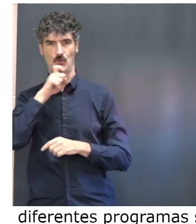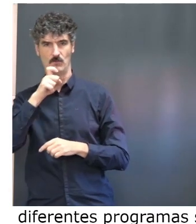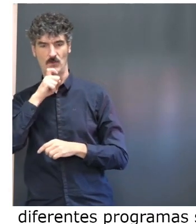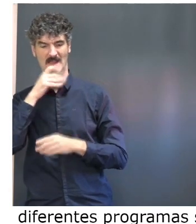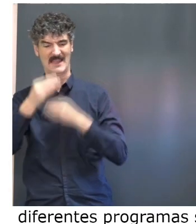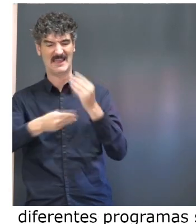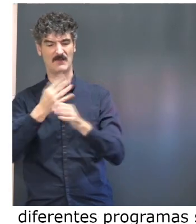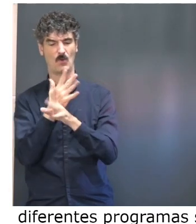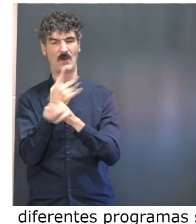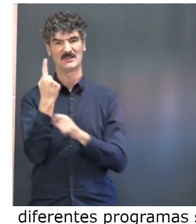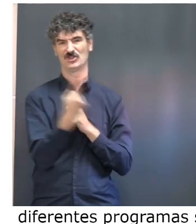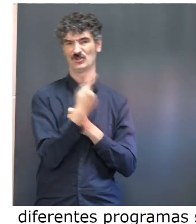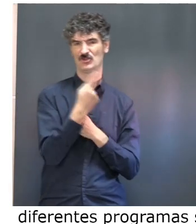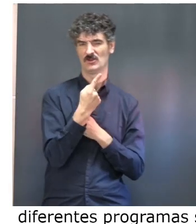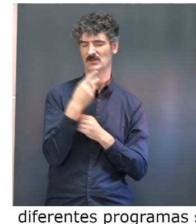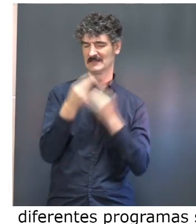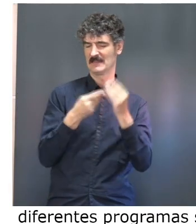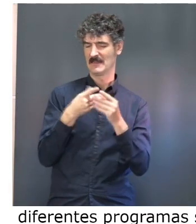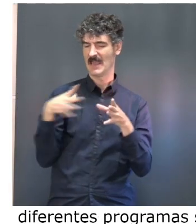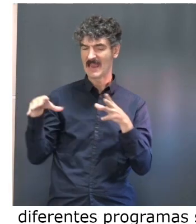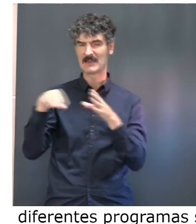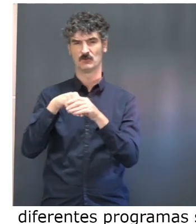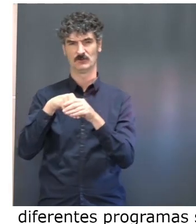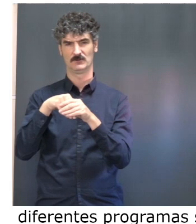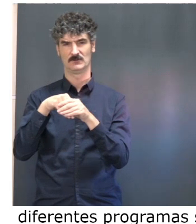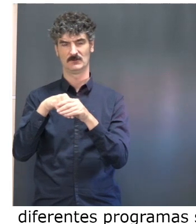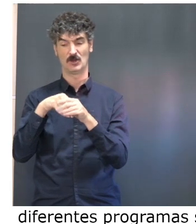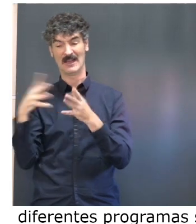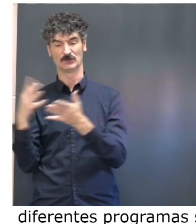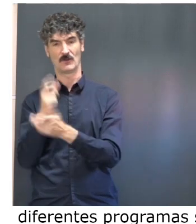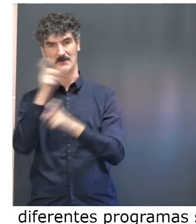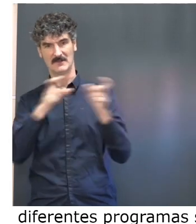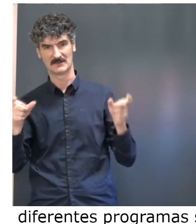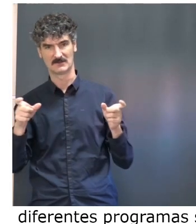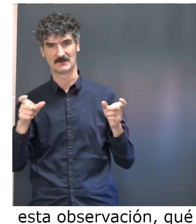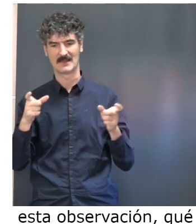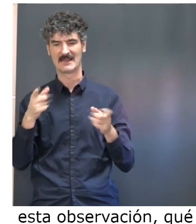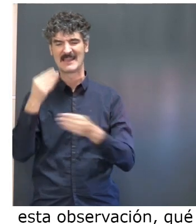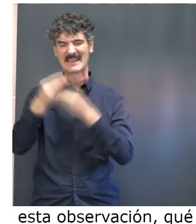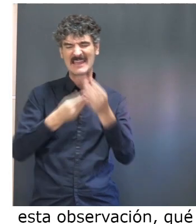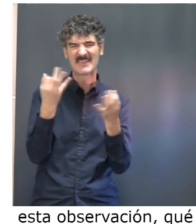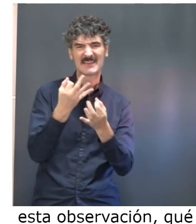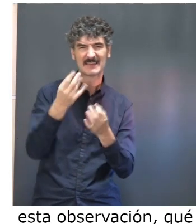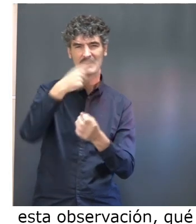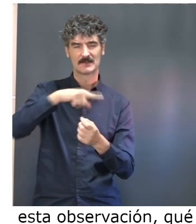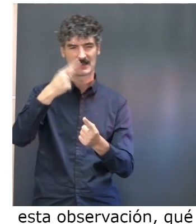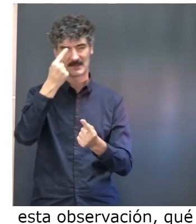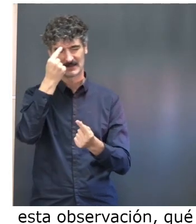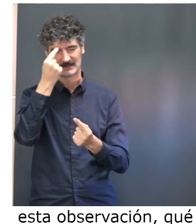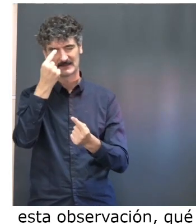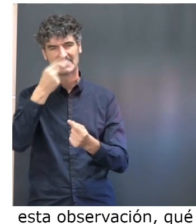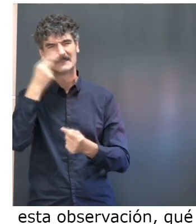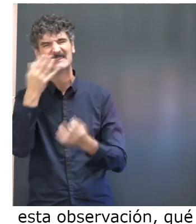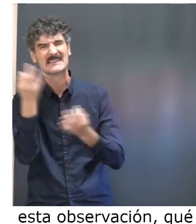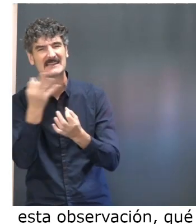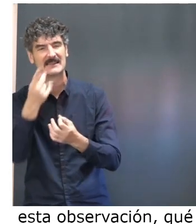hacen los que juegan? Evidentemente, porque la inclusión debe contemplarnos a todos, debemos saber qué es lo que hacen y cuáles son los intereses de todos, ¿no? De todos ellos.